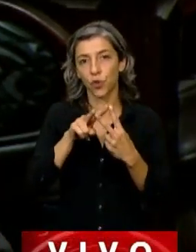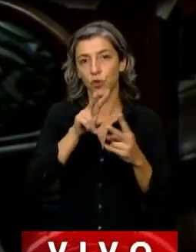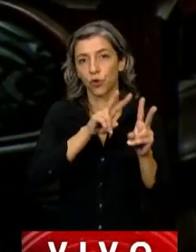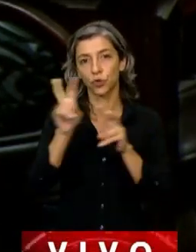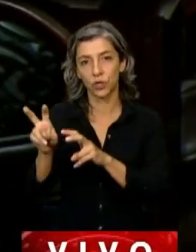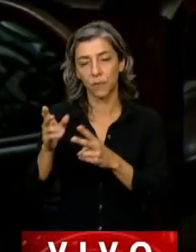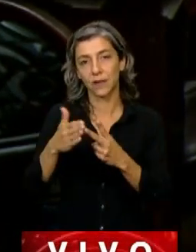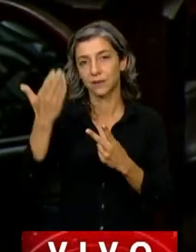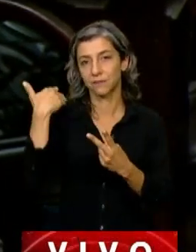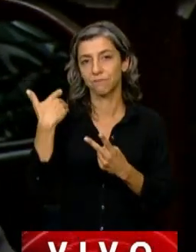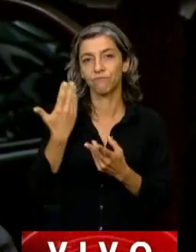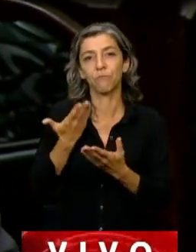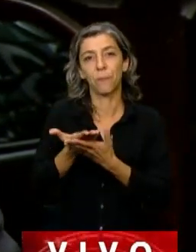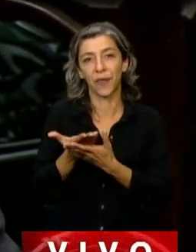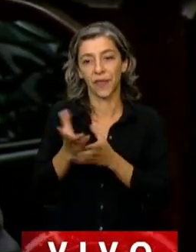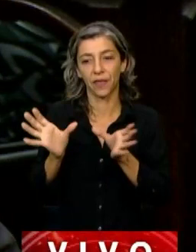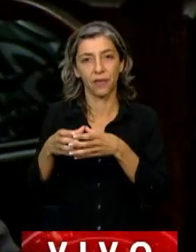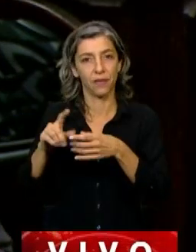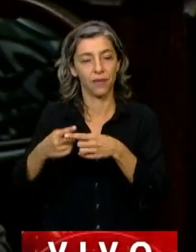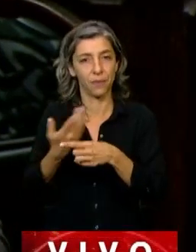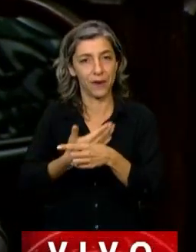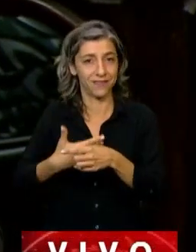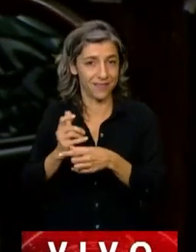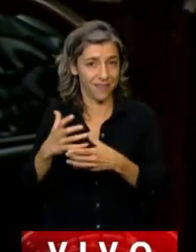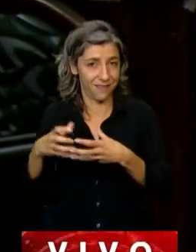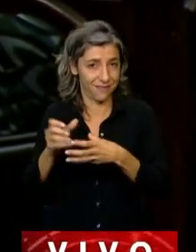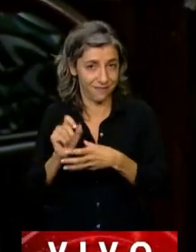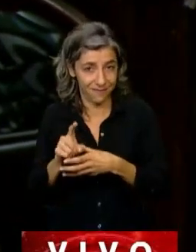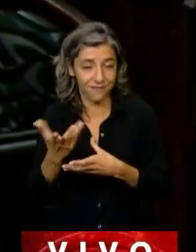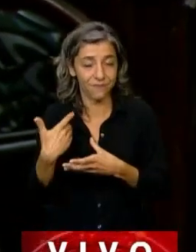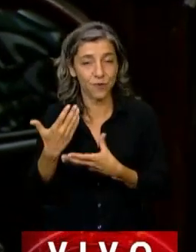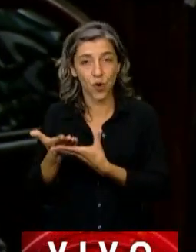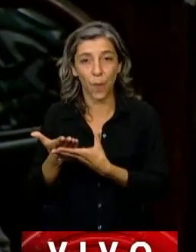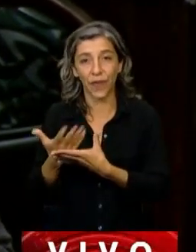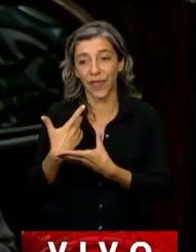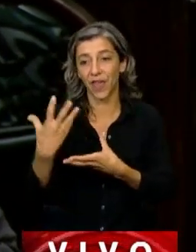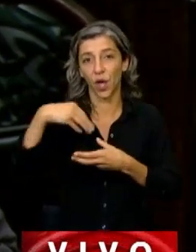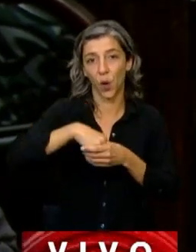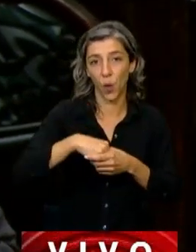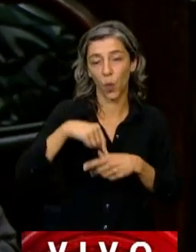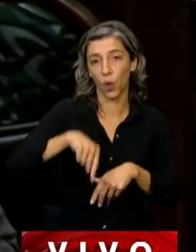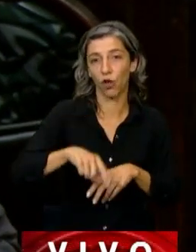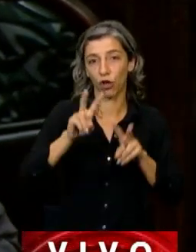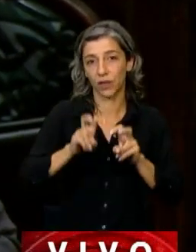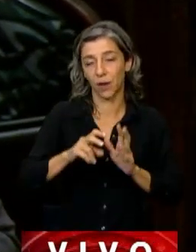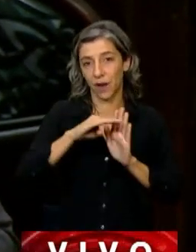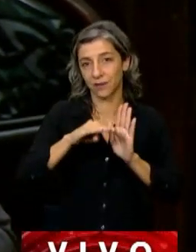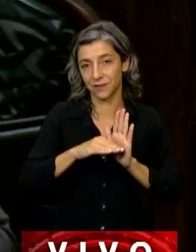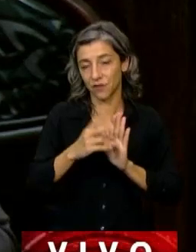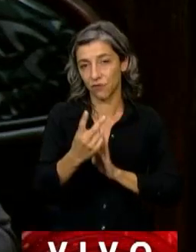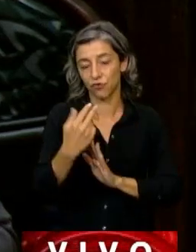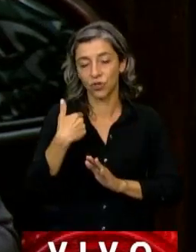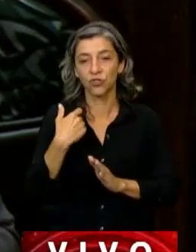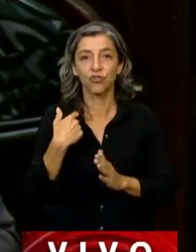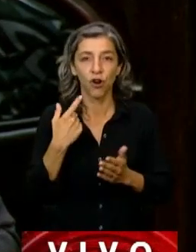al presidente de su bloque para que fuera incluida en el día de hoy. La verdad que después de examinar los dos